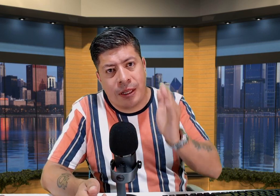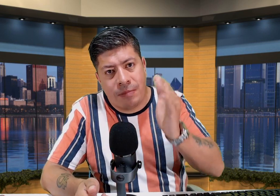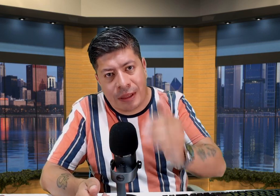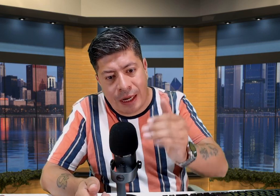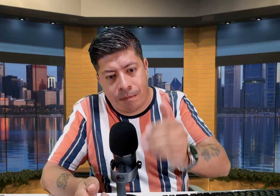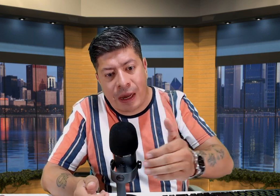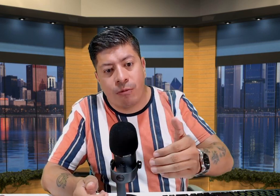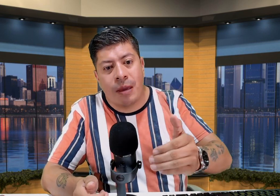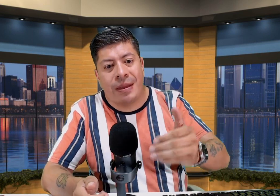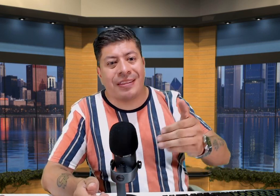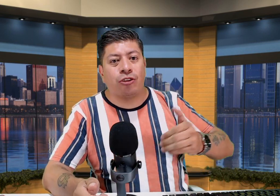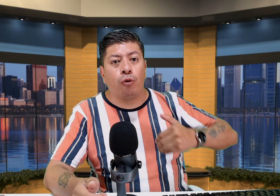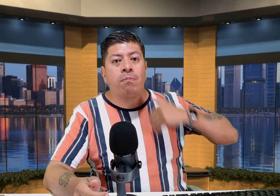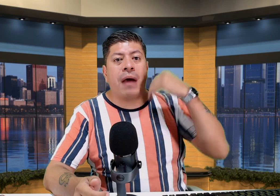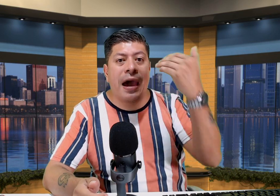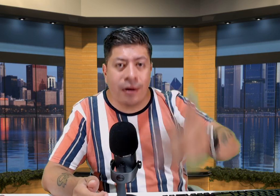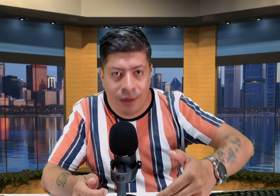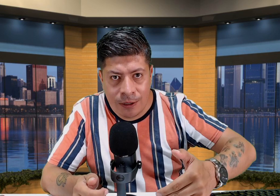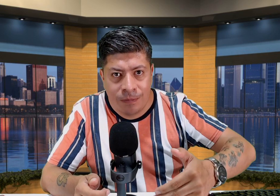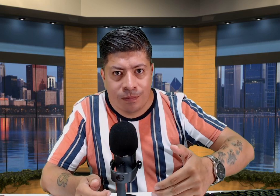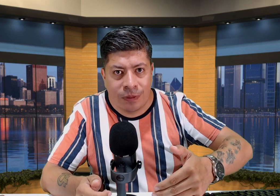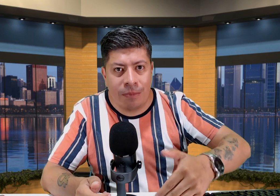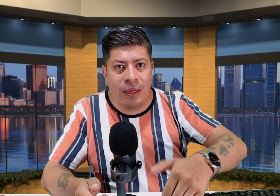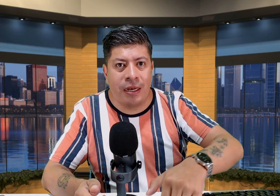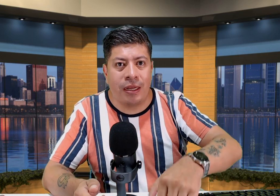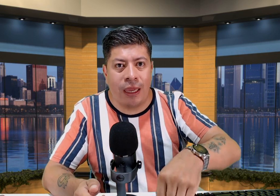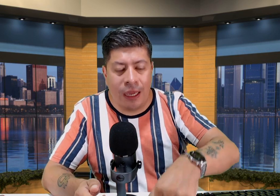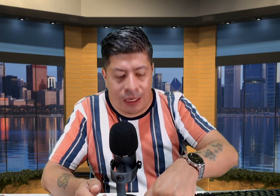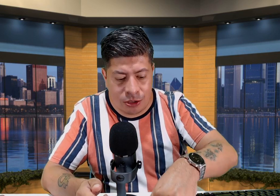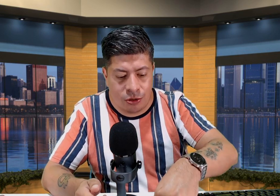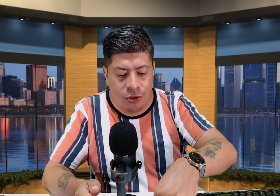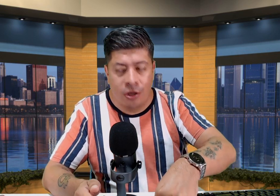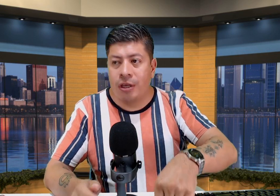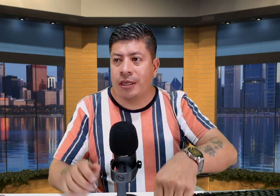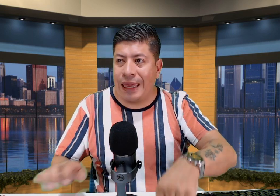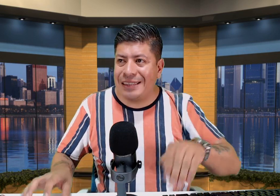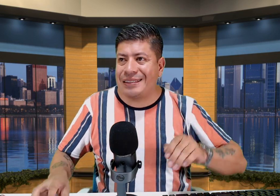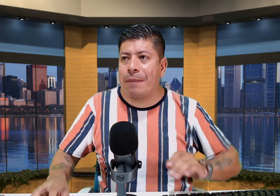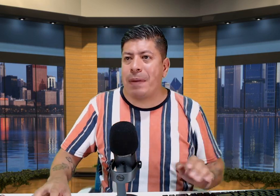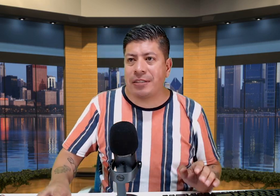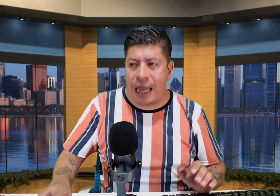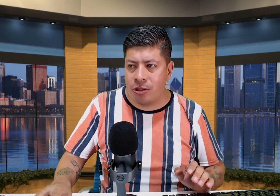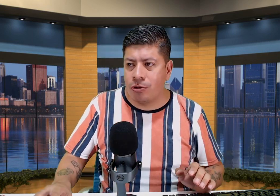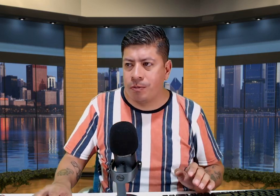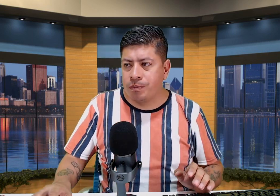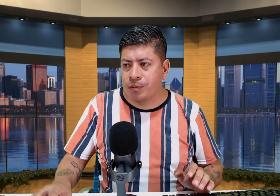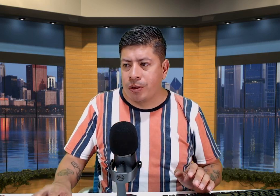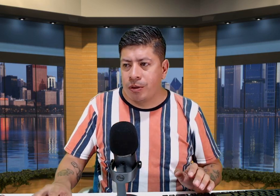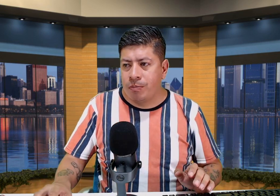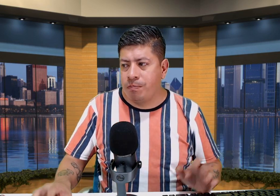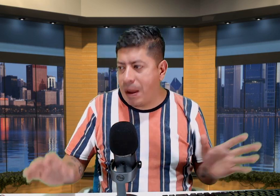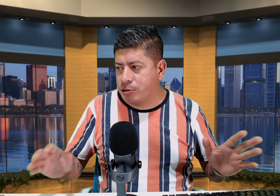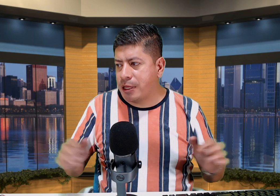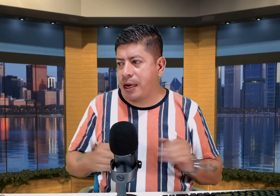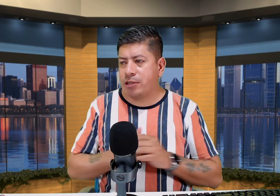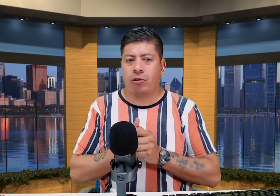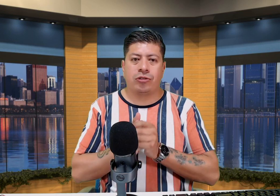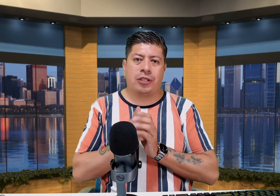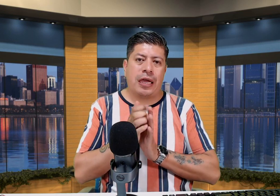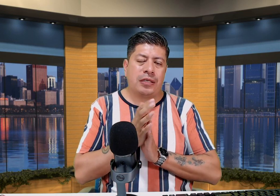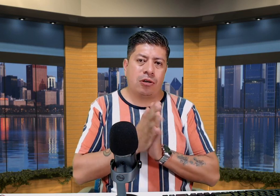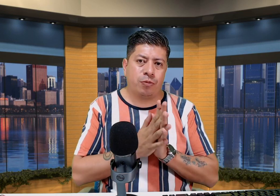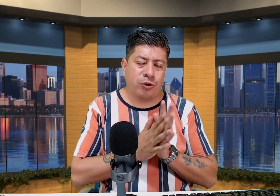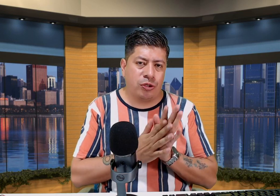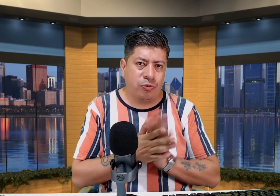se pueden meter para obviamente tumbar también esto. ¿Qué está pasando? Vamos a darle todos